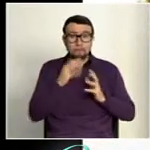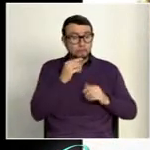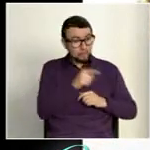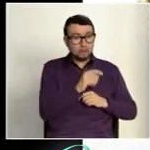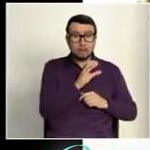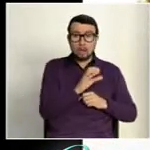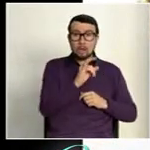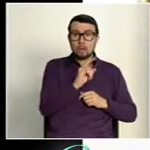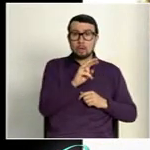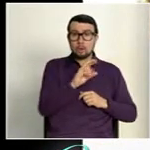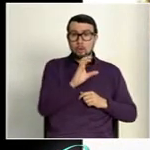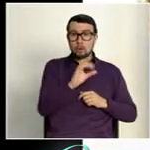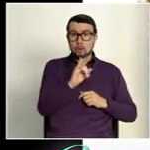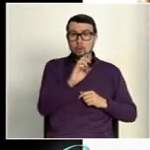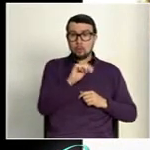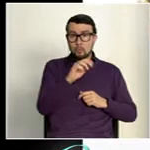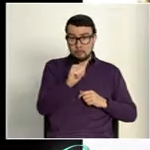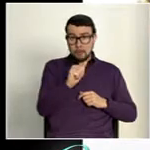bien